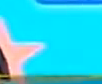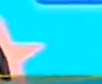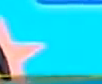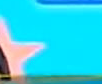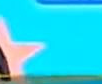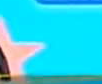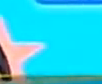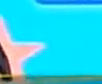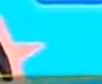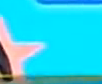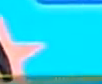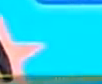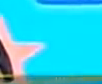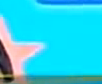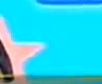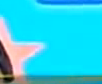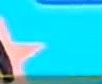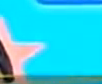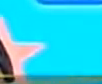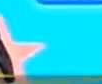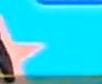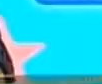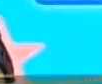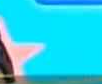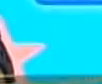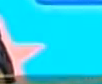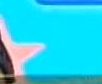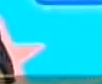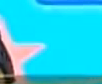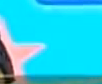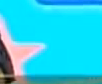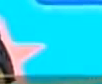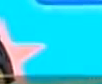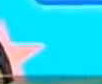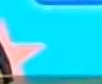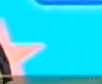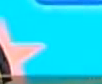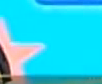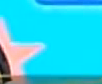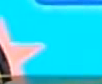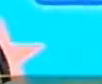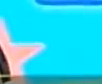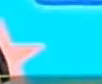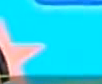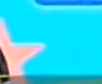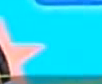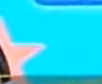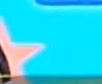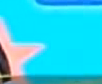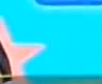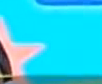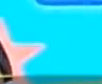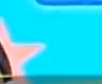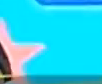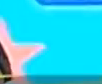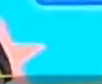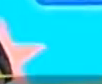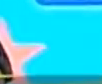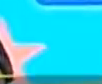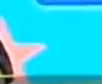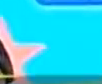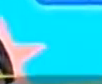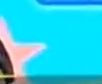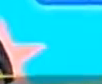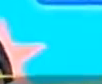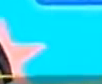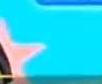pudiera hacerse con las inmensas riquezas y lograr subyugar al pueblo de